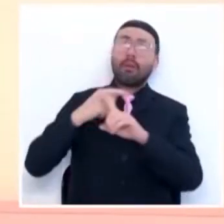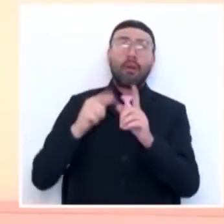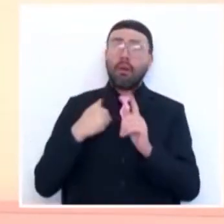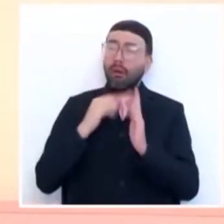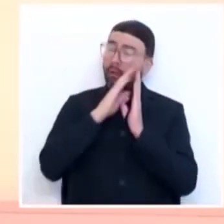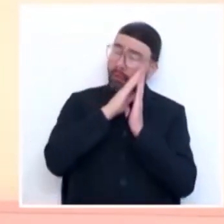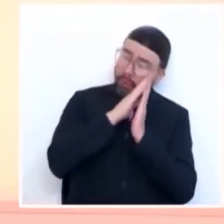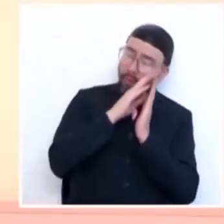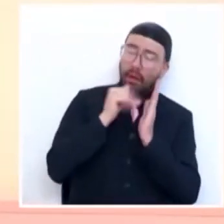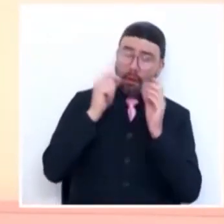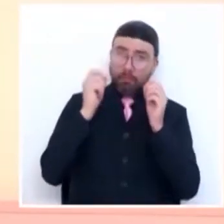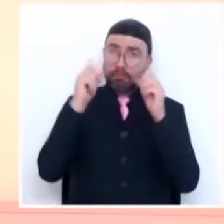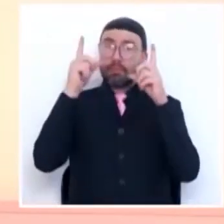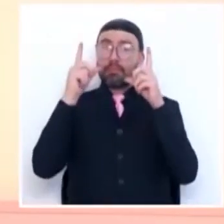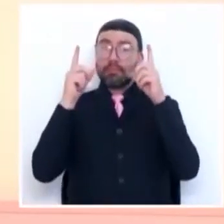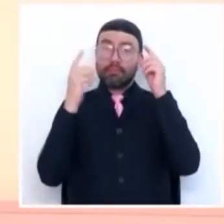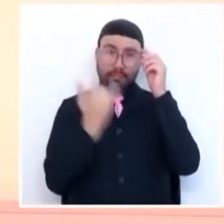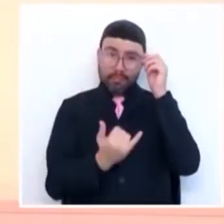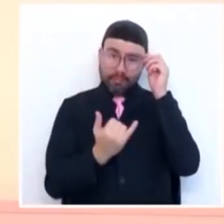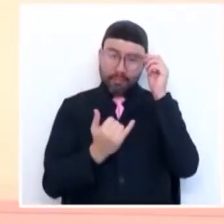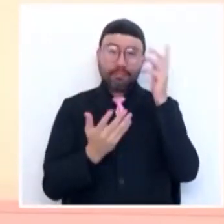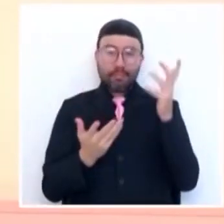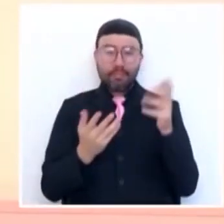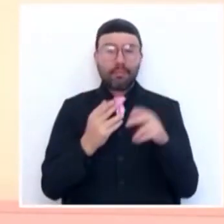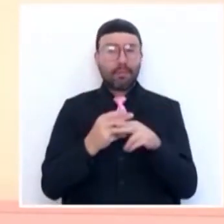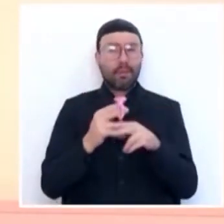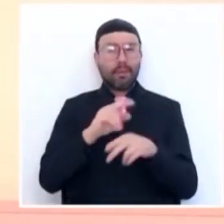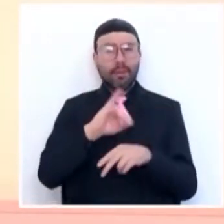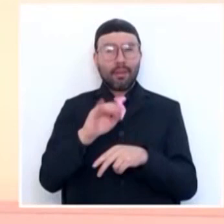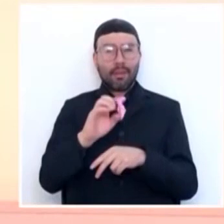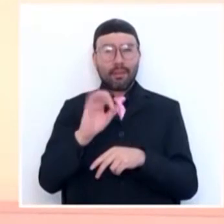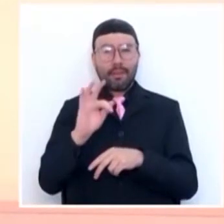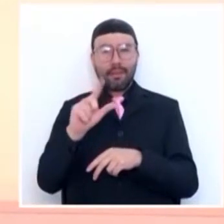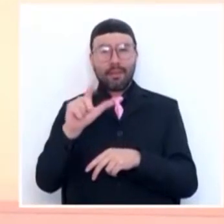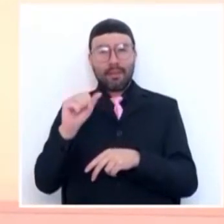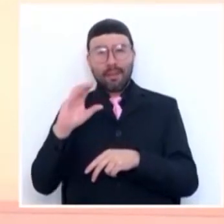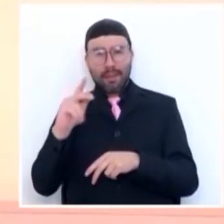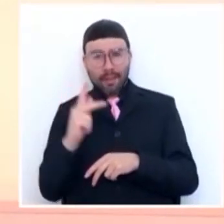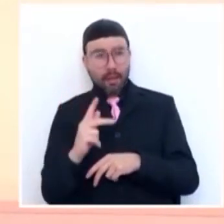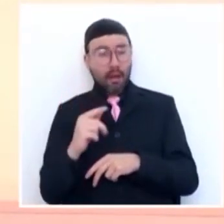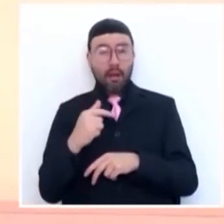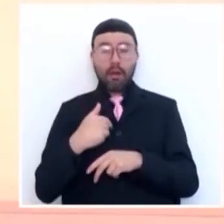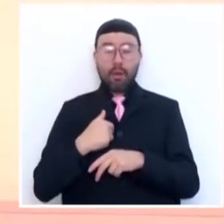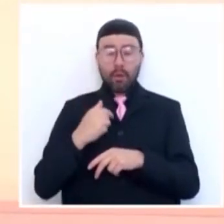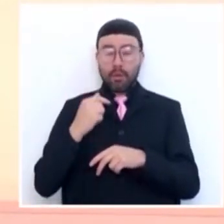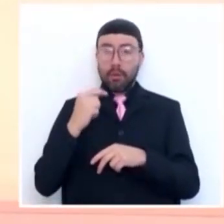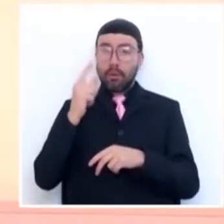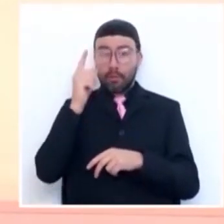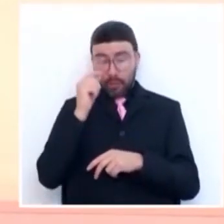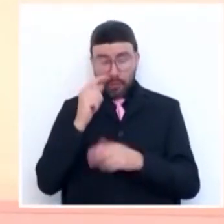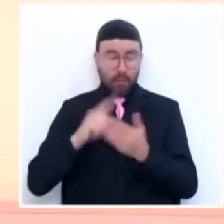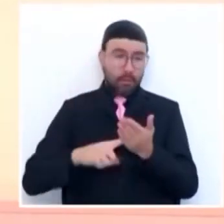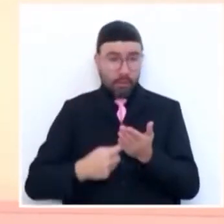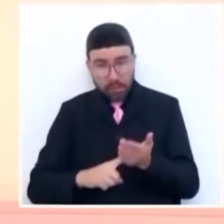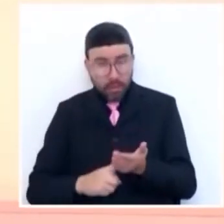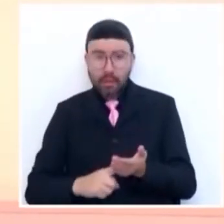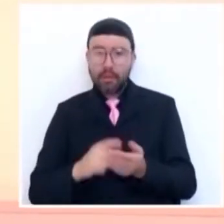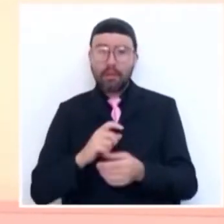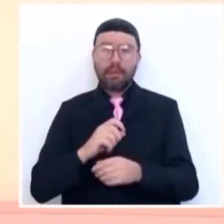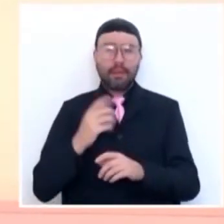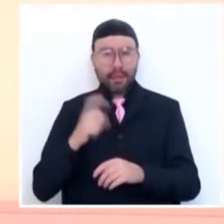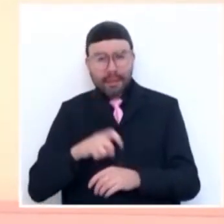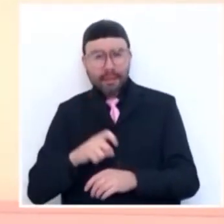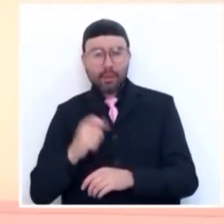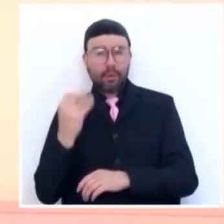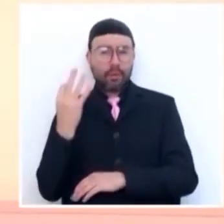como el fenómeno de jet lag, o que se me descuadró el sueño y voy a necesitar 3 o 4 días para